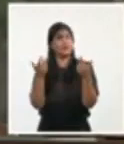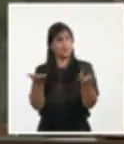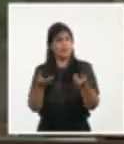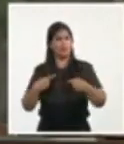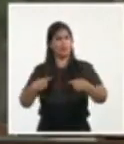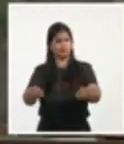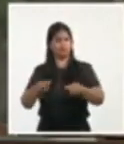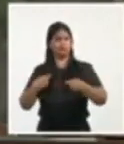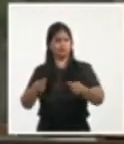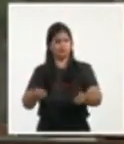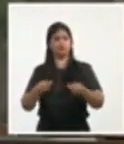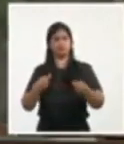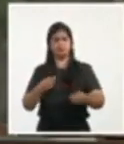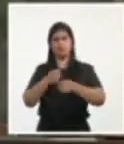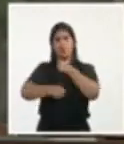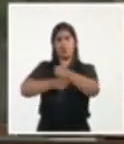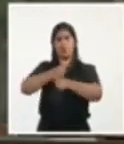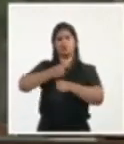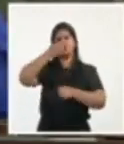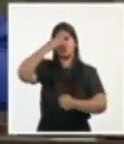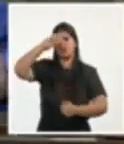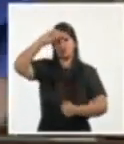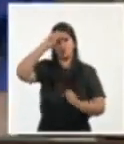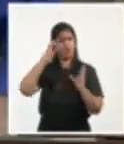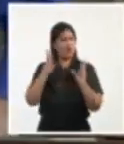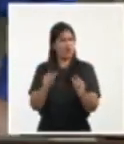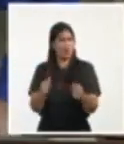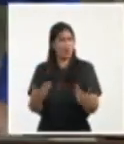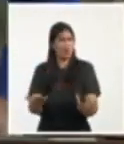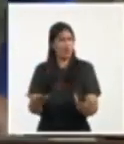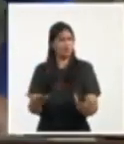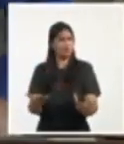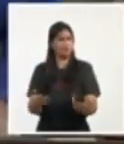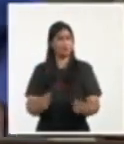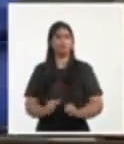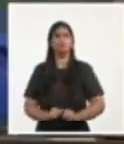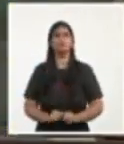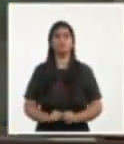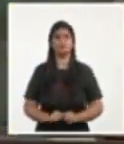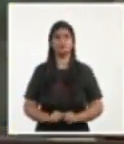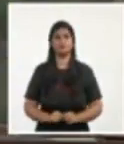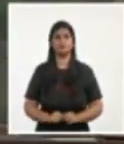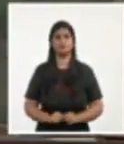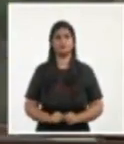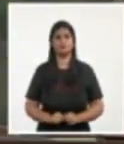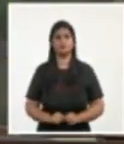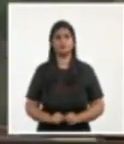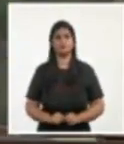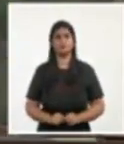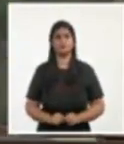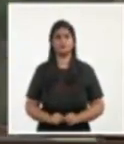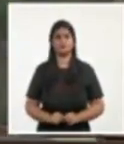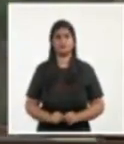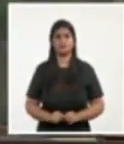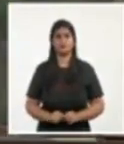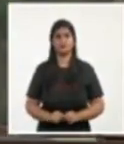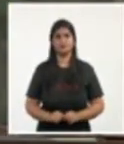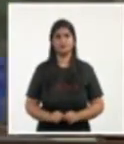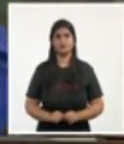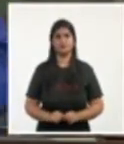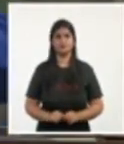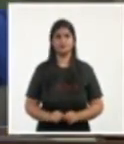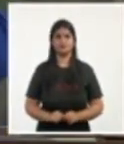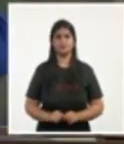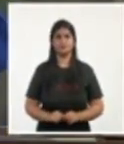dirigentes en tus 2 preguntas. Yo creo que primero el compañero miembro del Buró Político y primer ministro Manuel Marrero podía hablar sobre